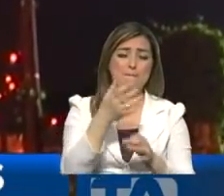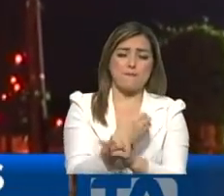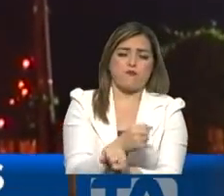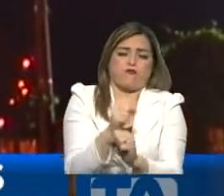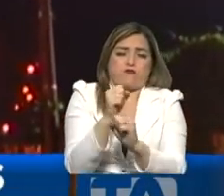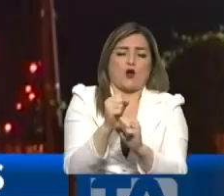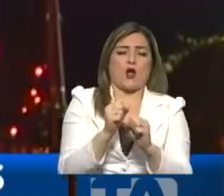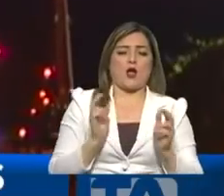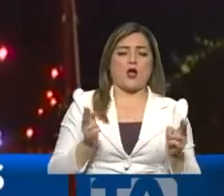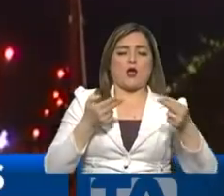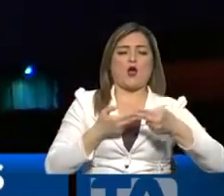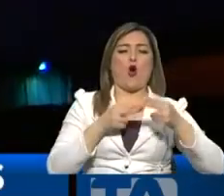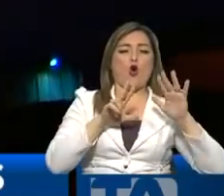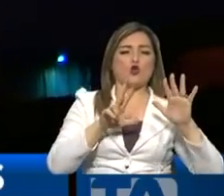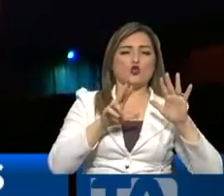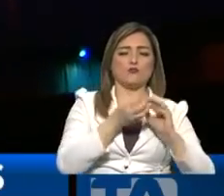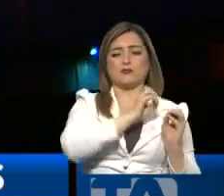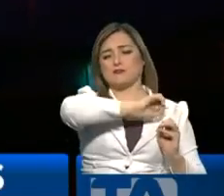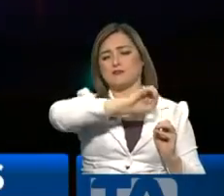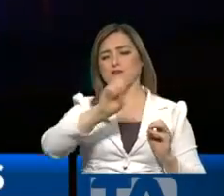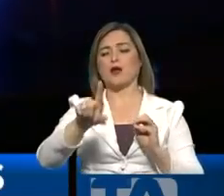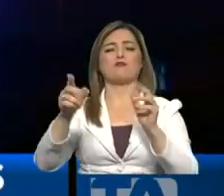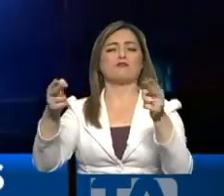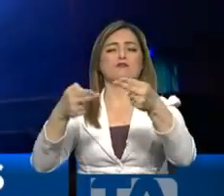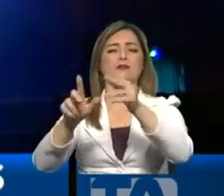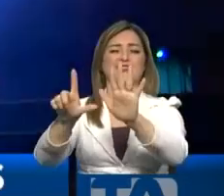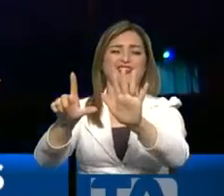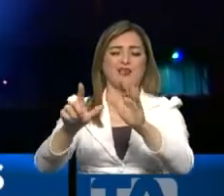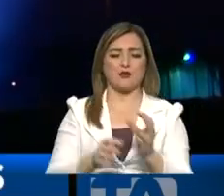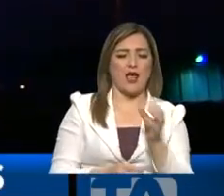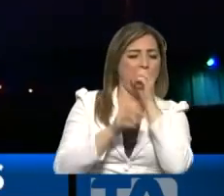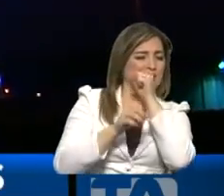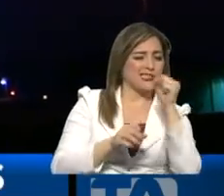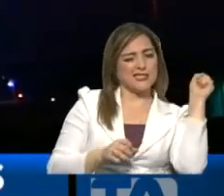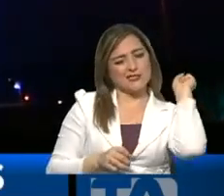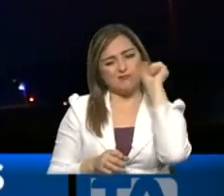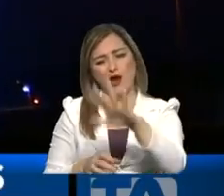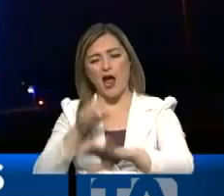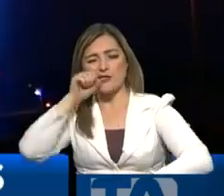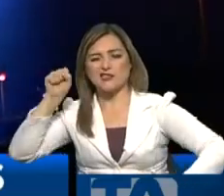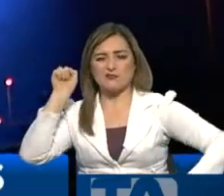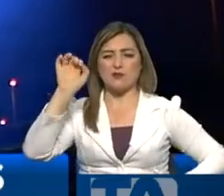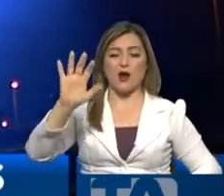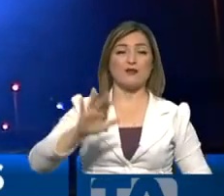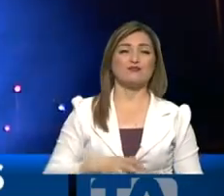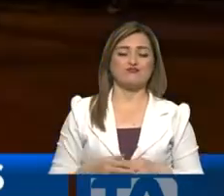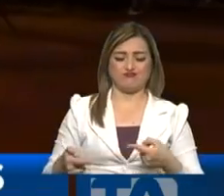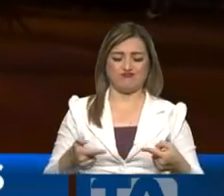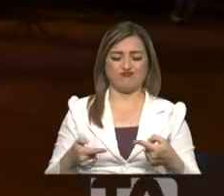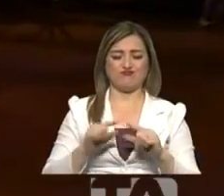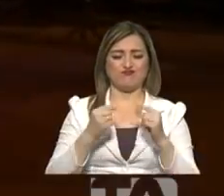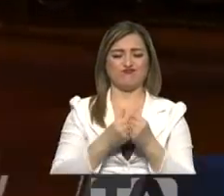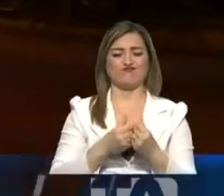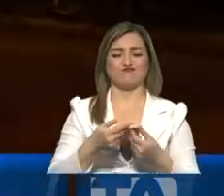desde el pabellón 8 al 7. Así terminó el domingo en ese centro carcelario tomado por la violencia derivada del conflicto entre bandas,